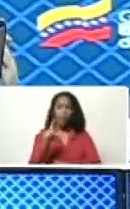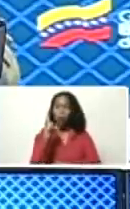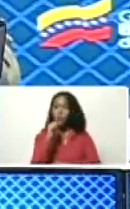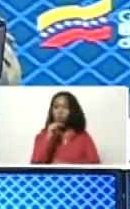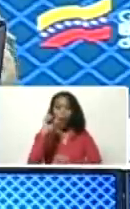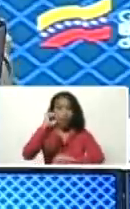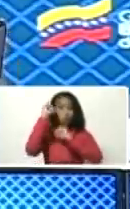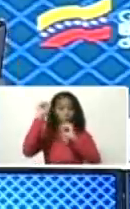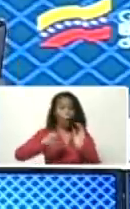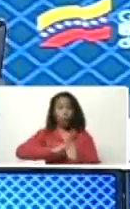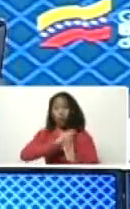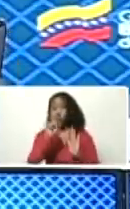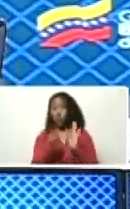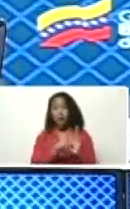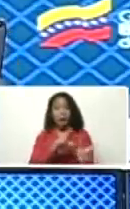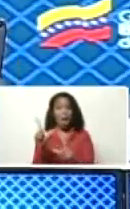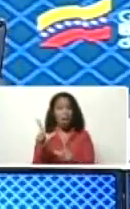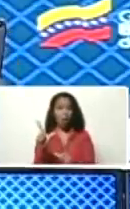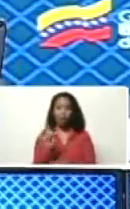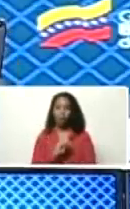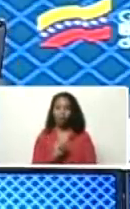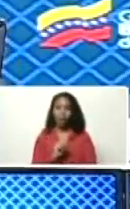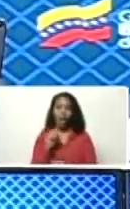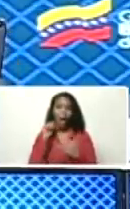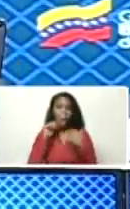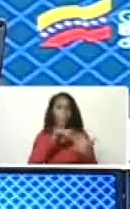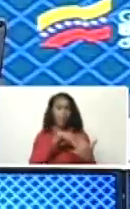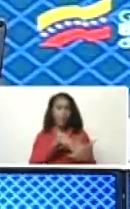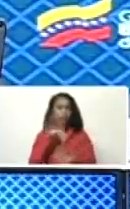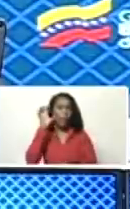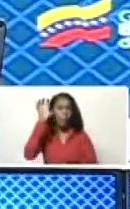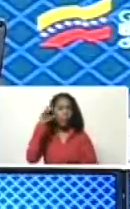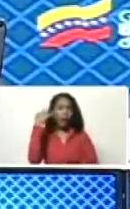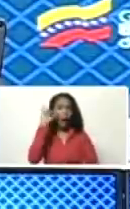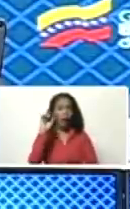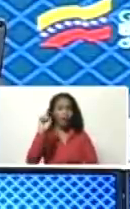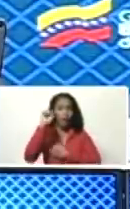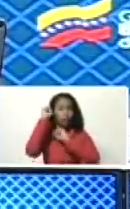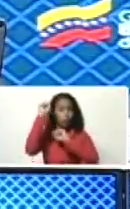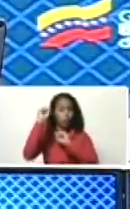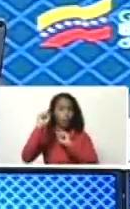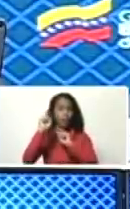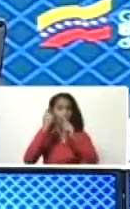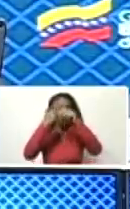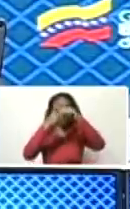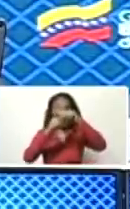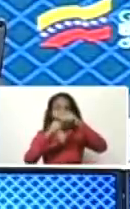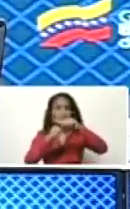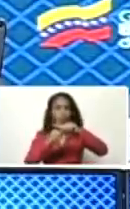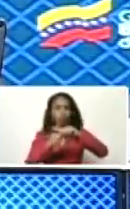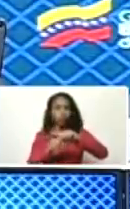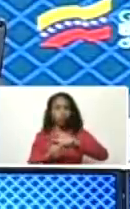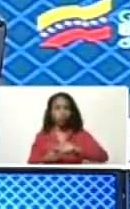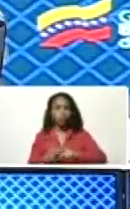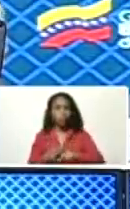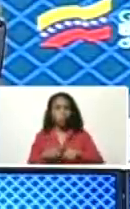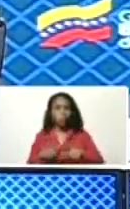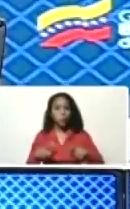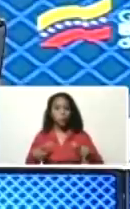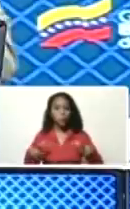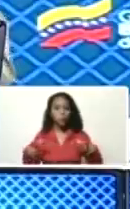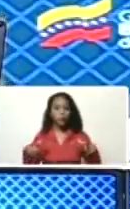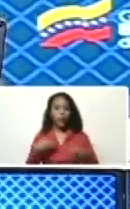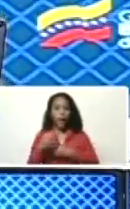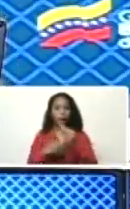definitiva. En esta batalla por la patria hay victorias acumulativas, parciales, que